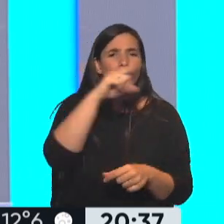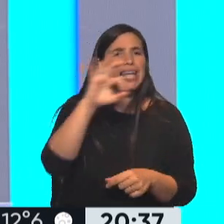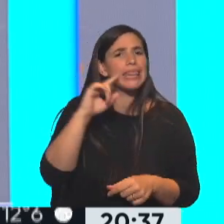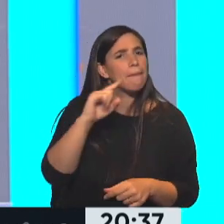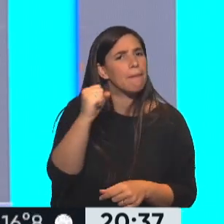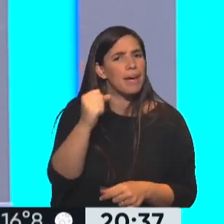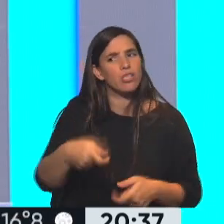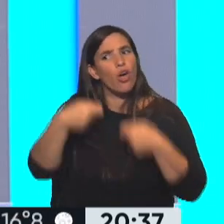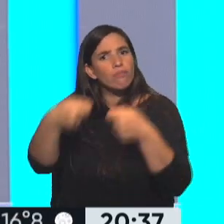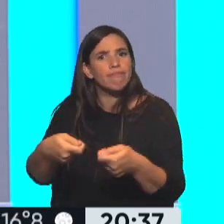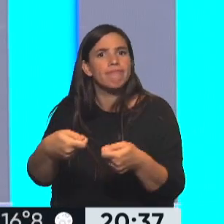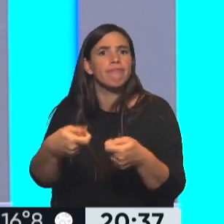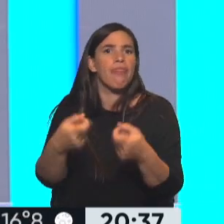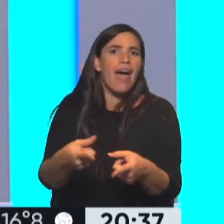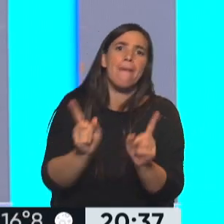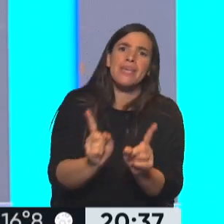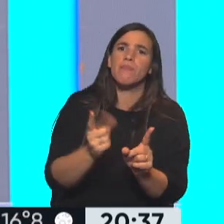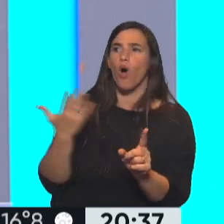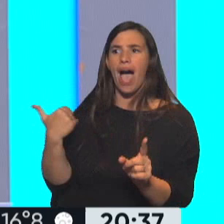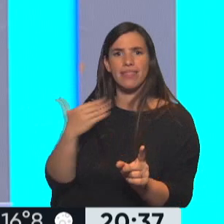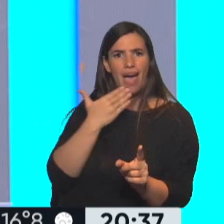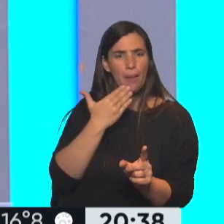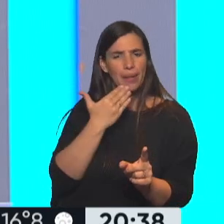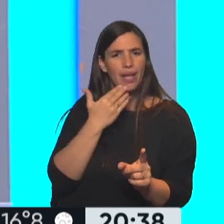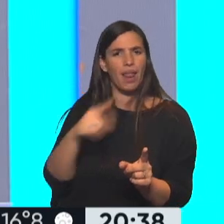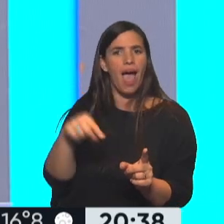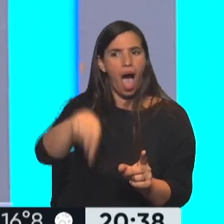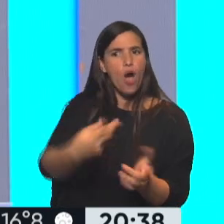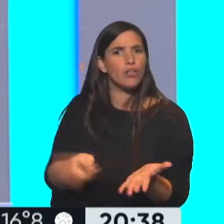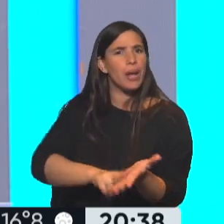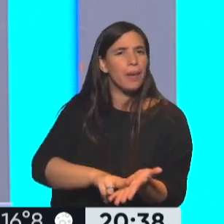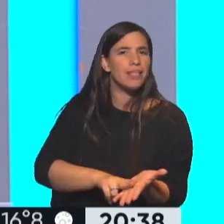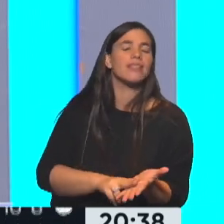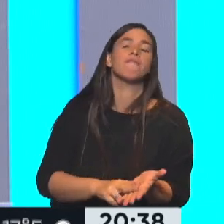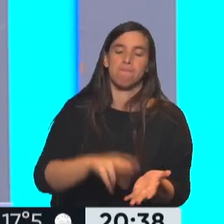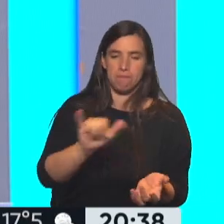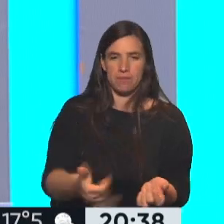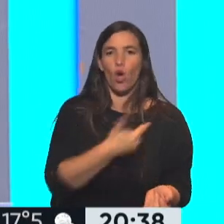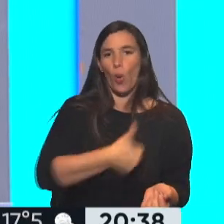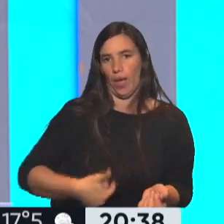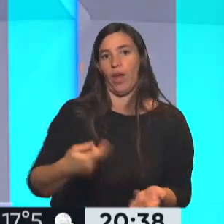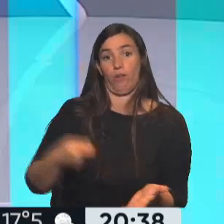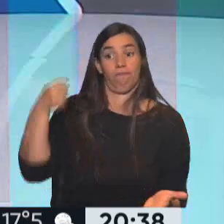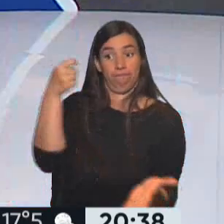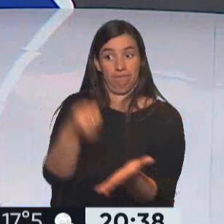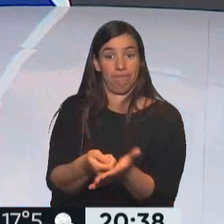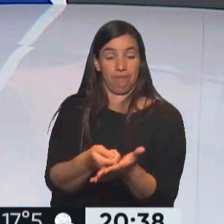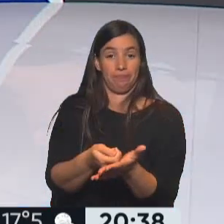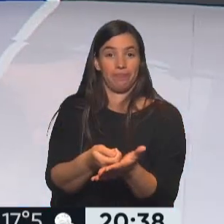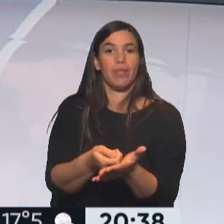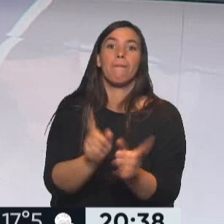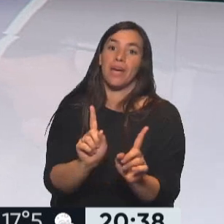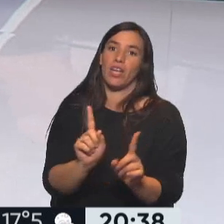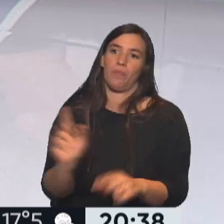pesos que dio en abril. Hubo definiciones, el gobierno va a dar nuevamente el bono de los 70.000 pesos, pero no es para